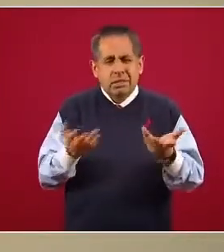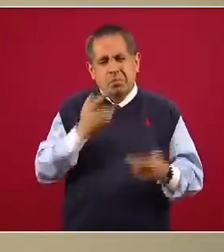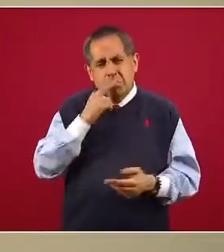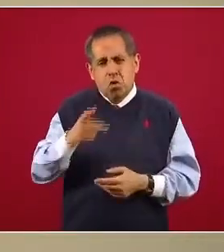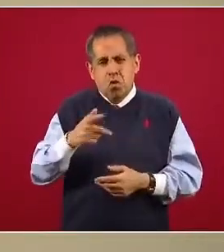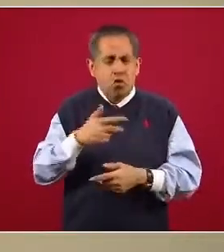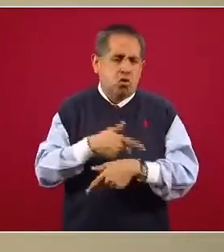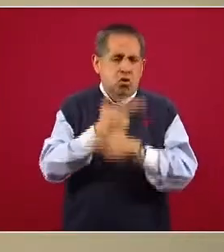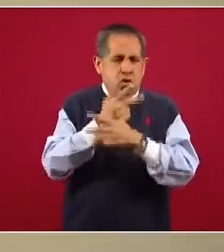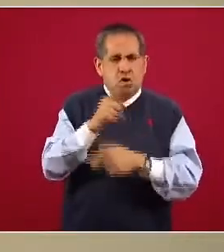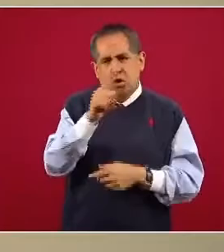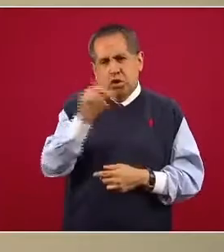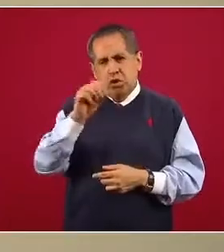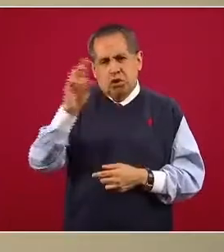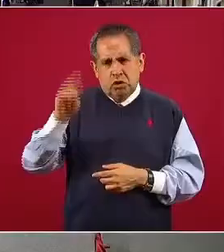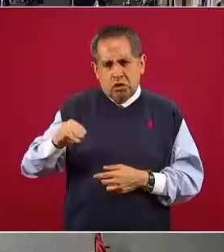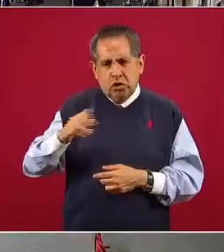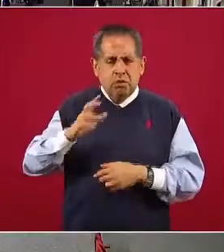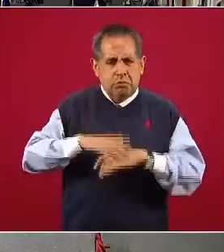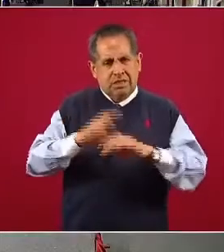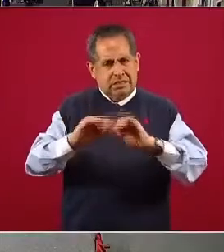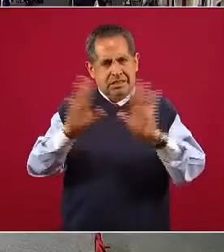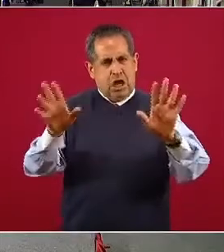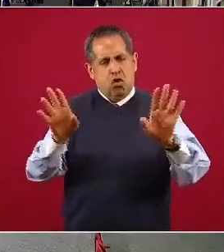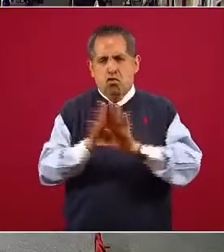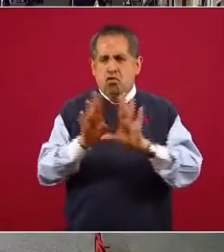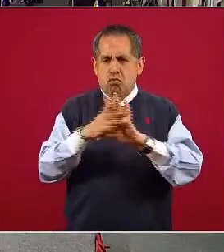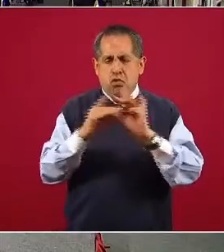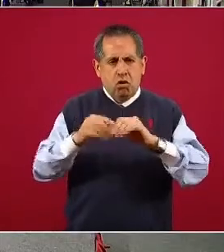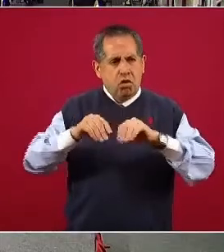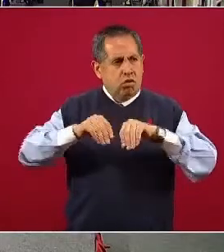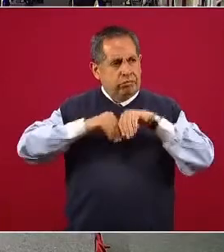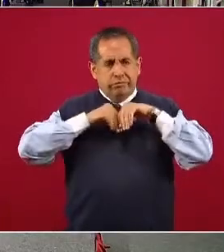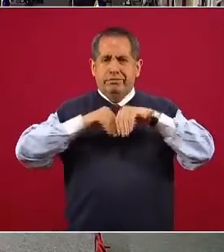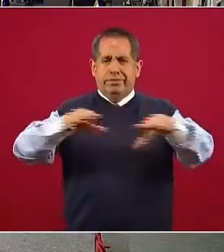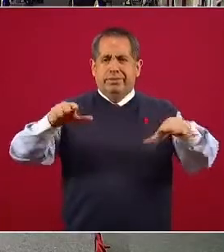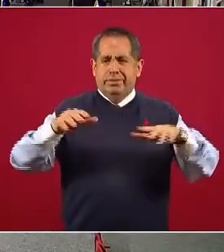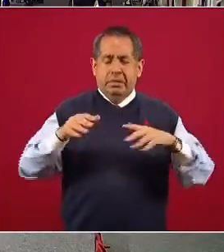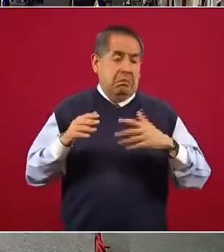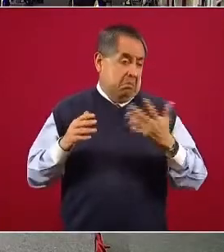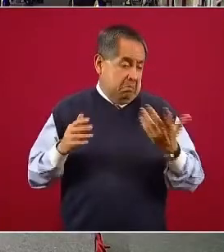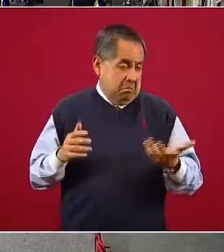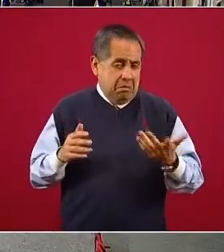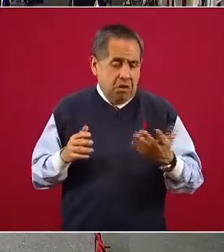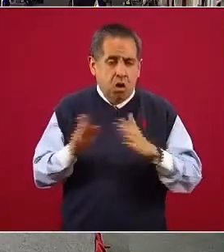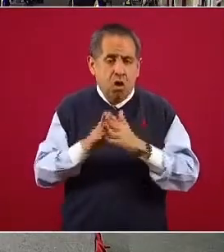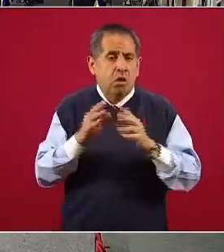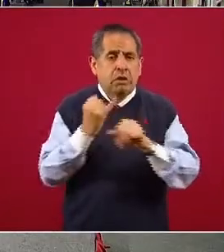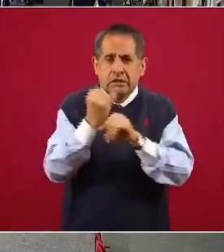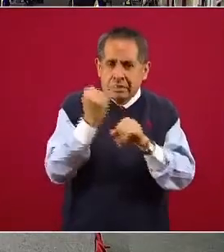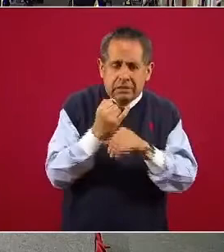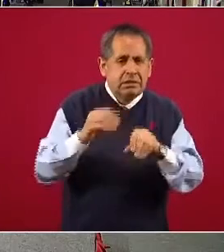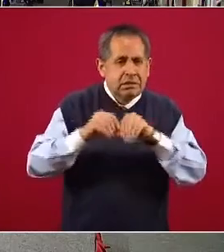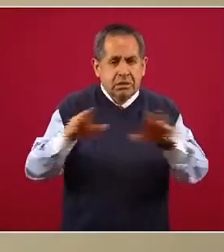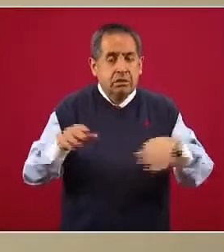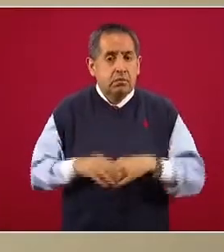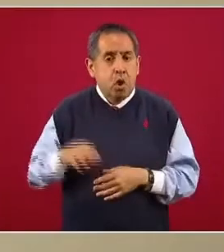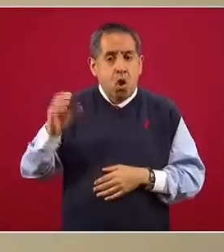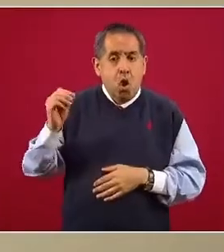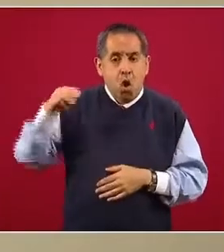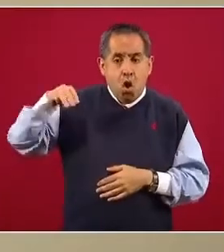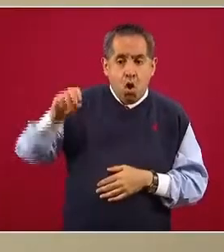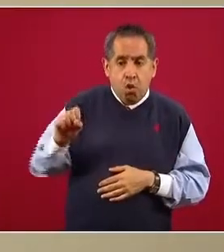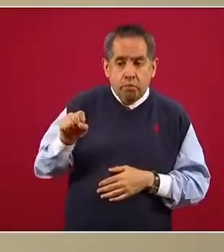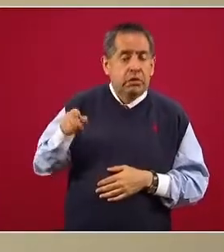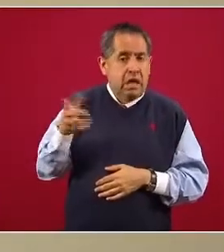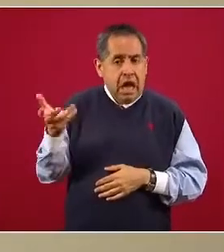sí, preguntarle por qué no considerar hacer conferencias a través de los medios digitales. La Organización Mundial de la